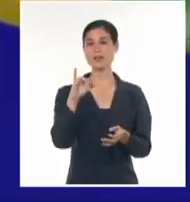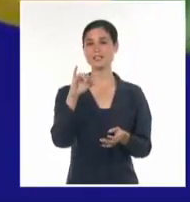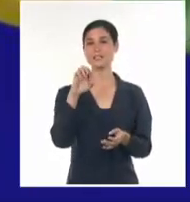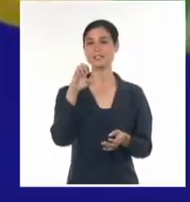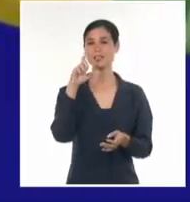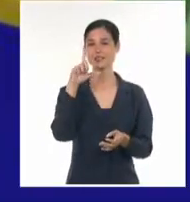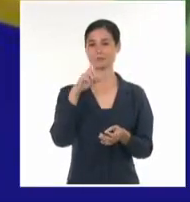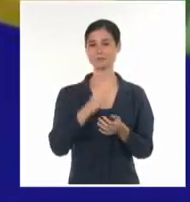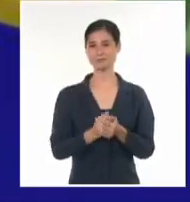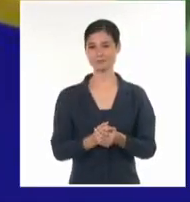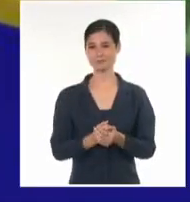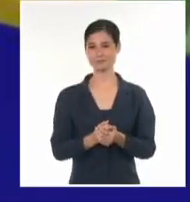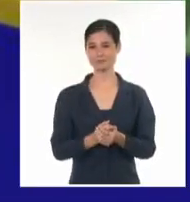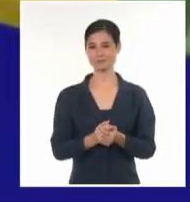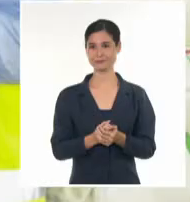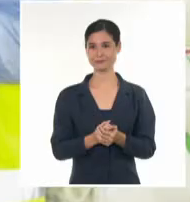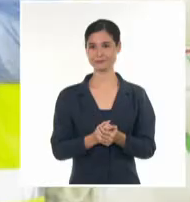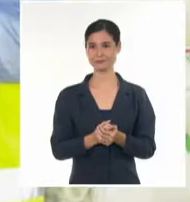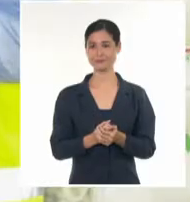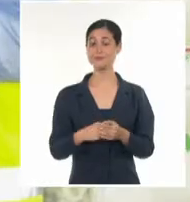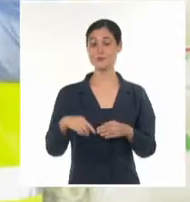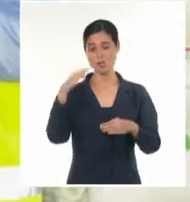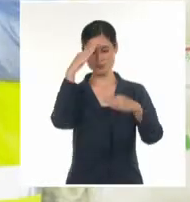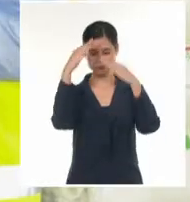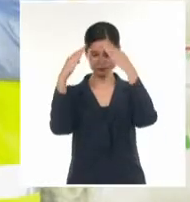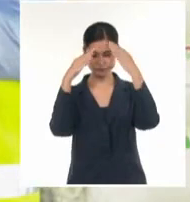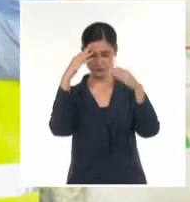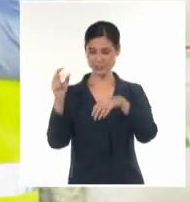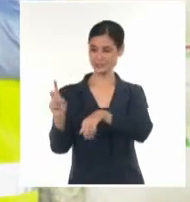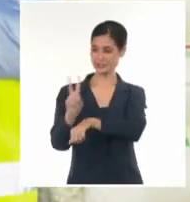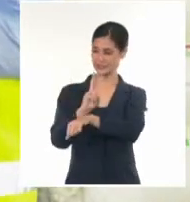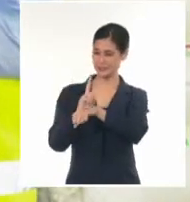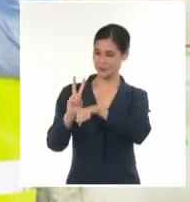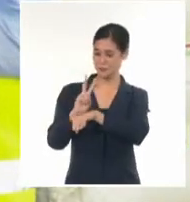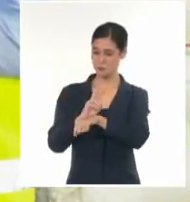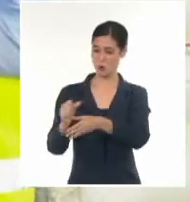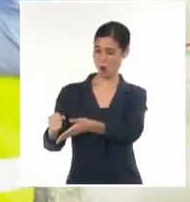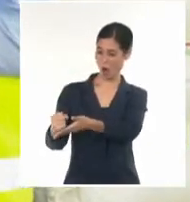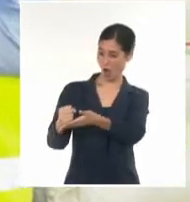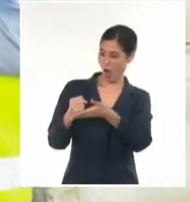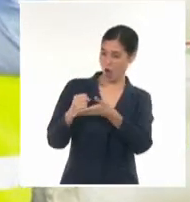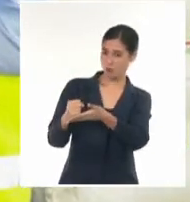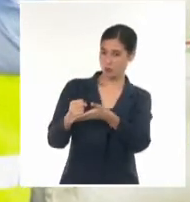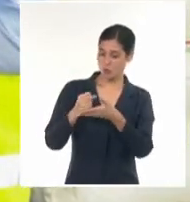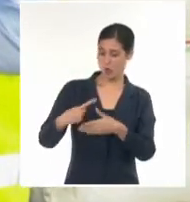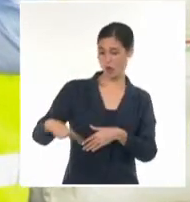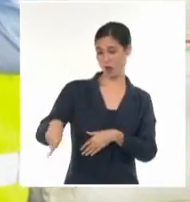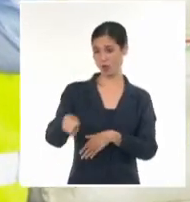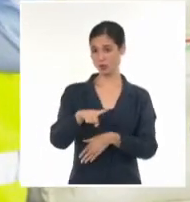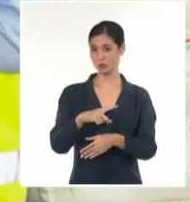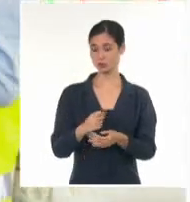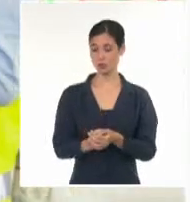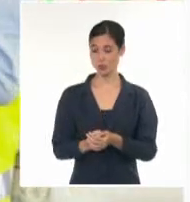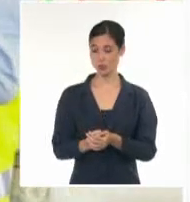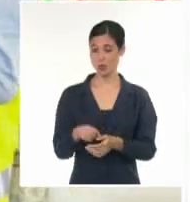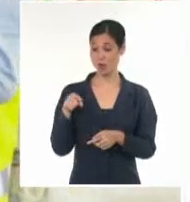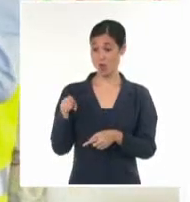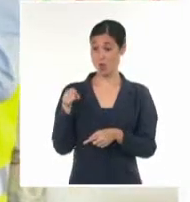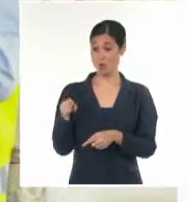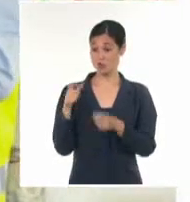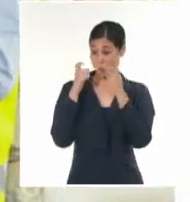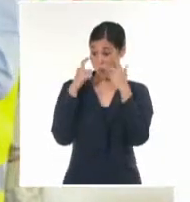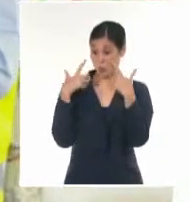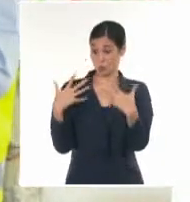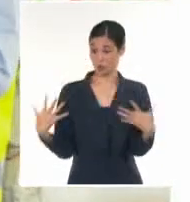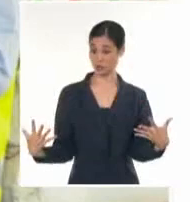echeverry agradeció a las autoridades vicentinas el gesto solidario lo cual pone de manifiesto una vez más la sólida relación de hermandad